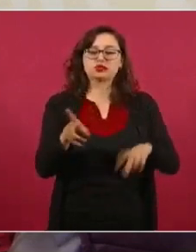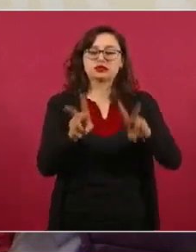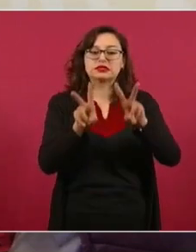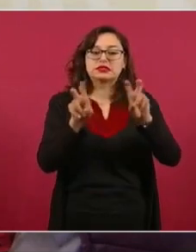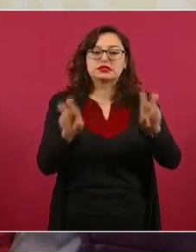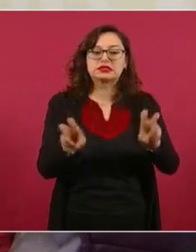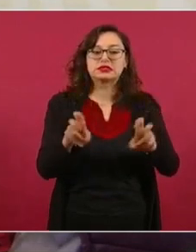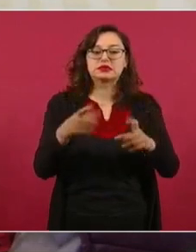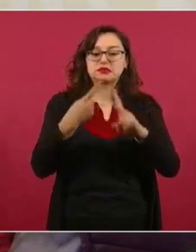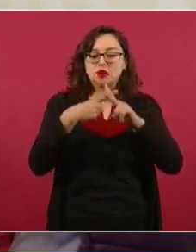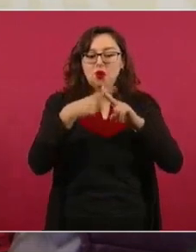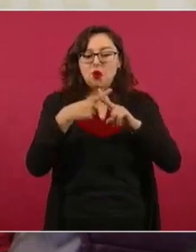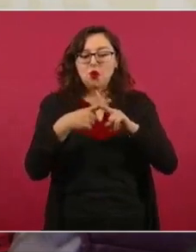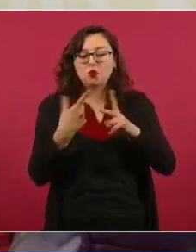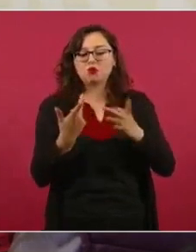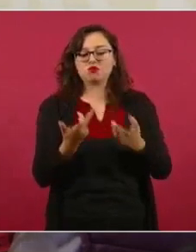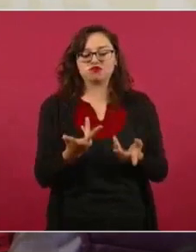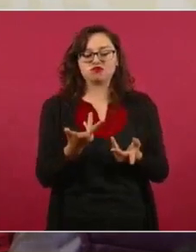porque